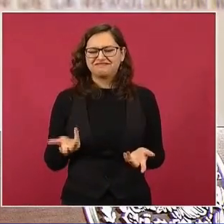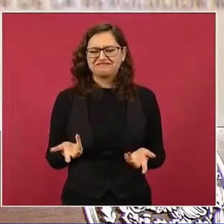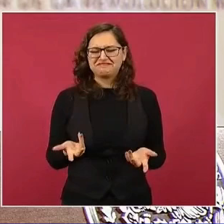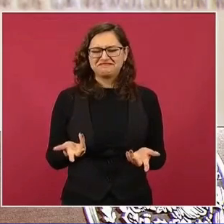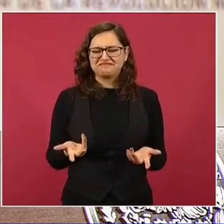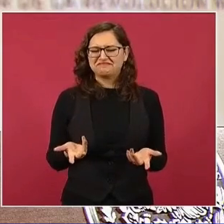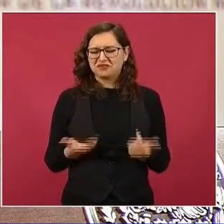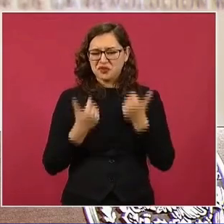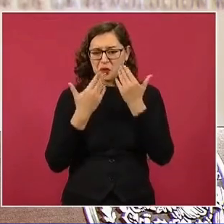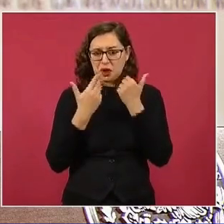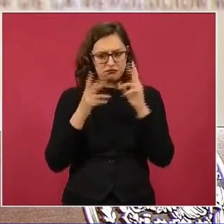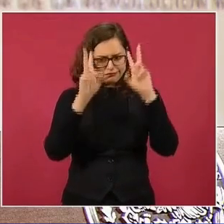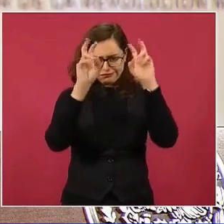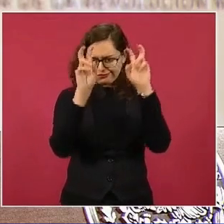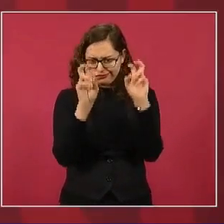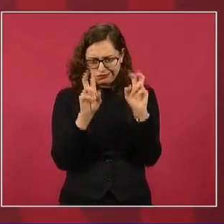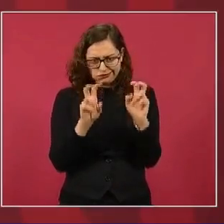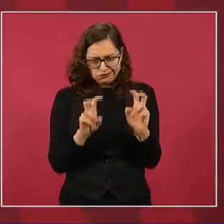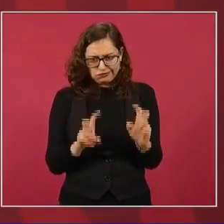Todos los temas,